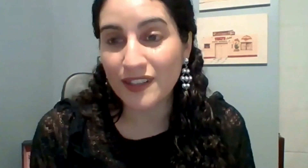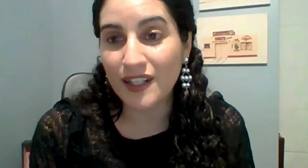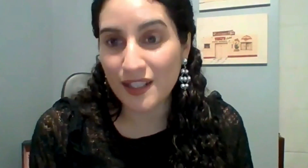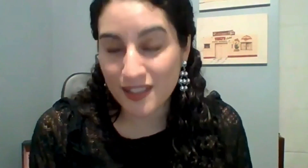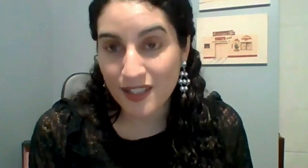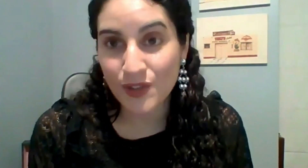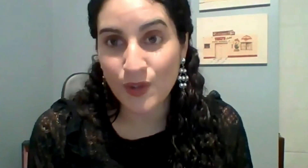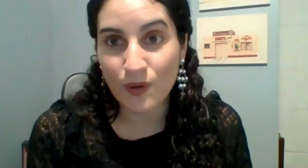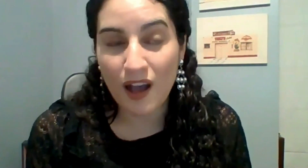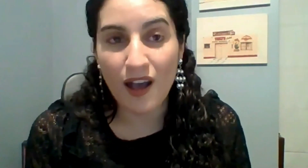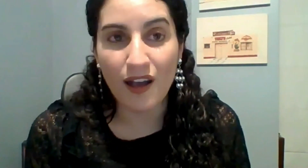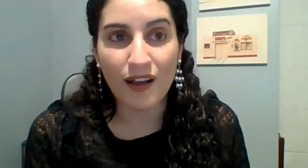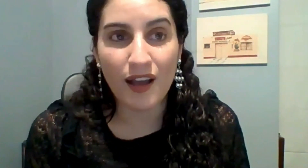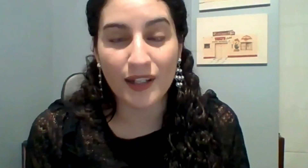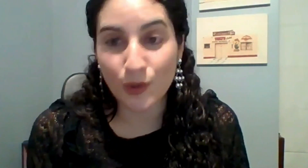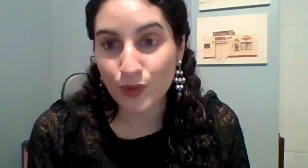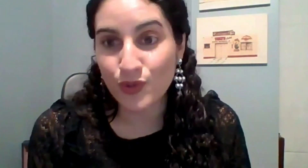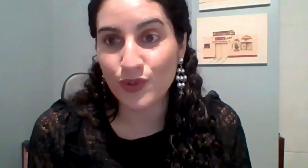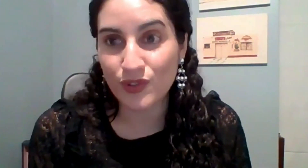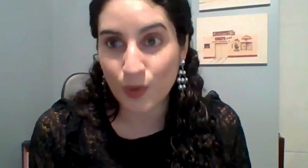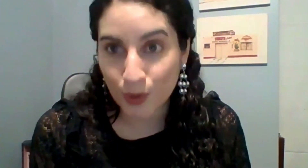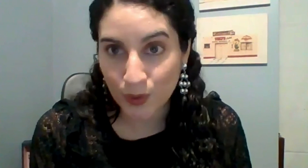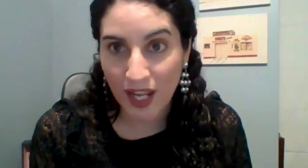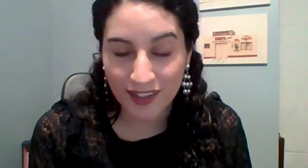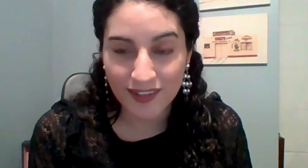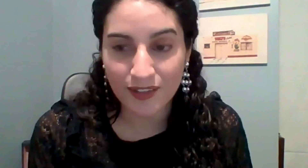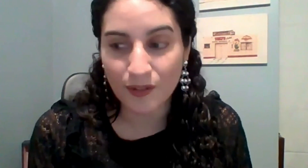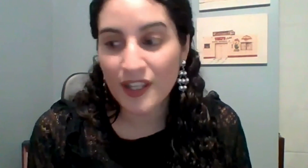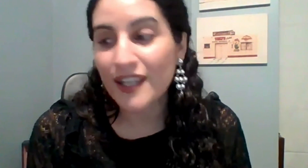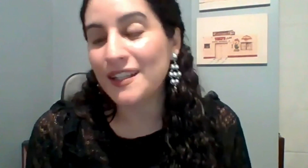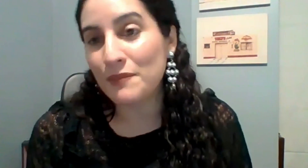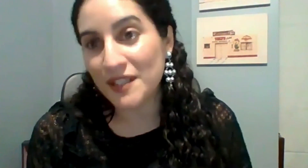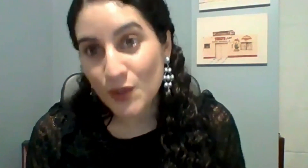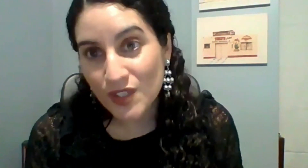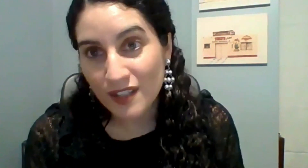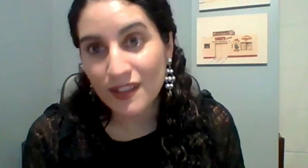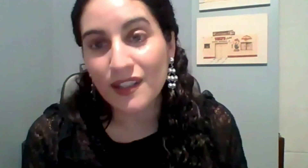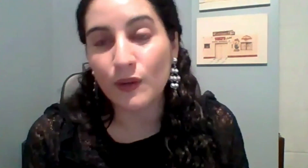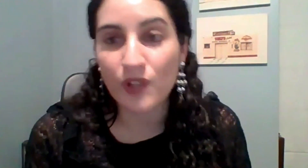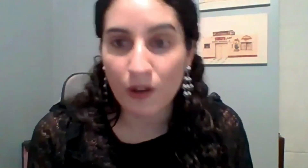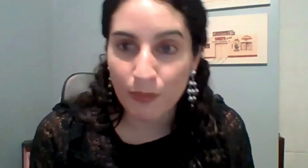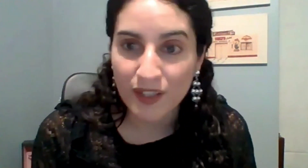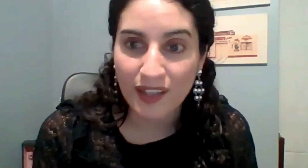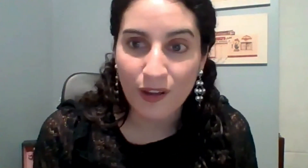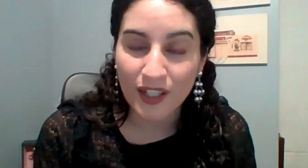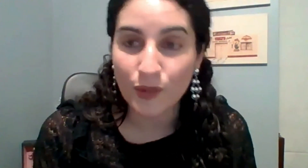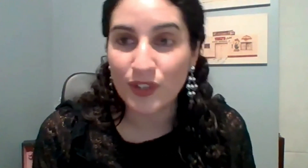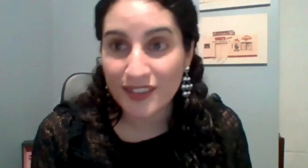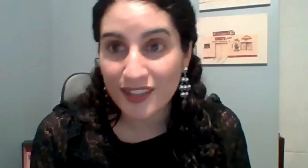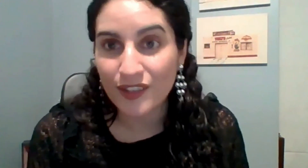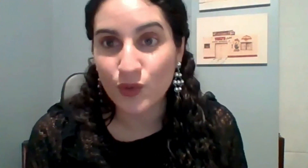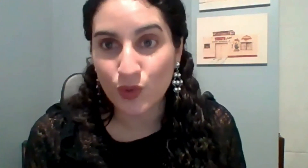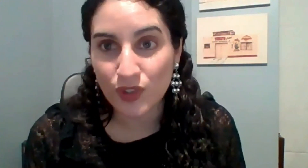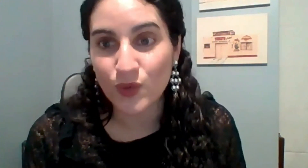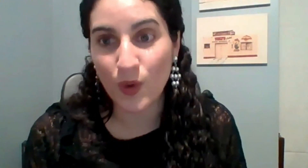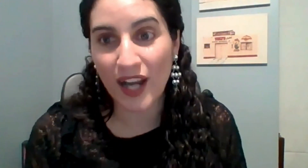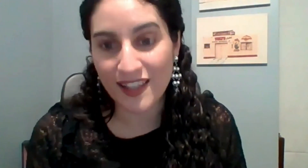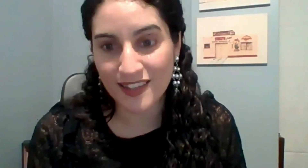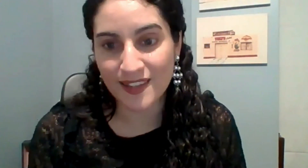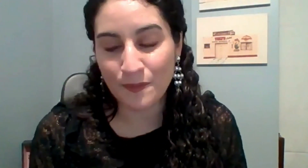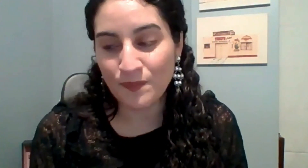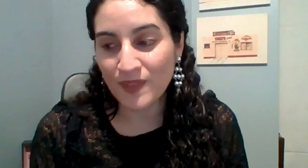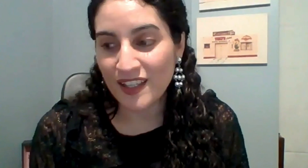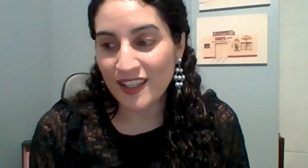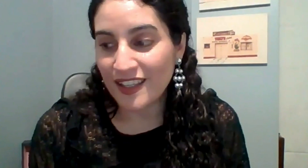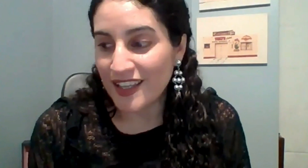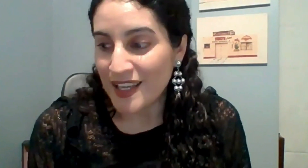poder tener acceso a recursos culturales, ¿no? Y también de docentes que nos han comentado que lo utilizan en sus